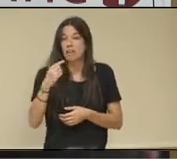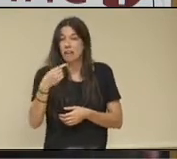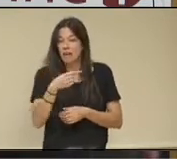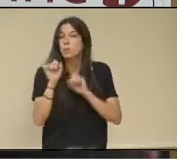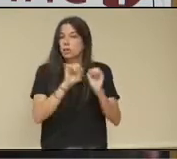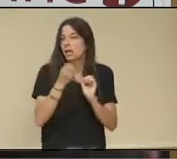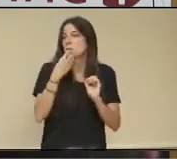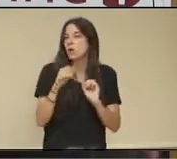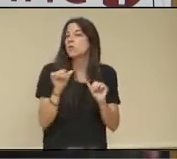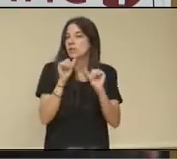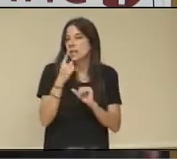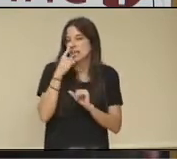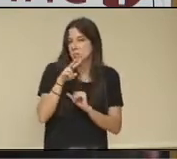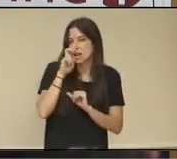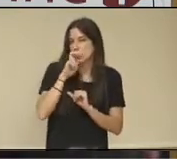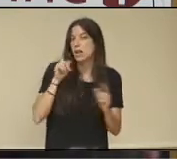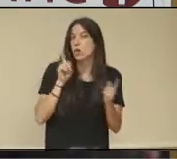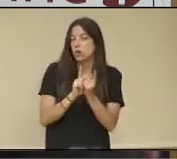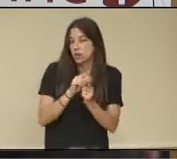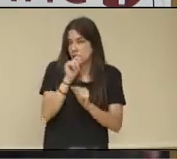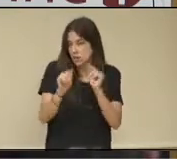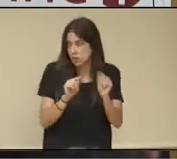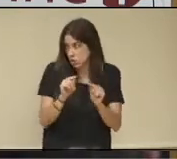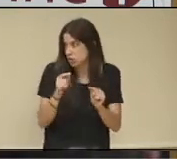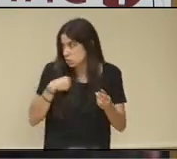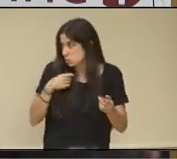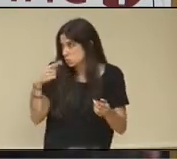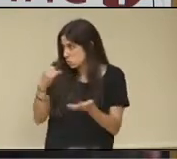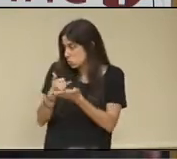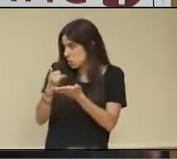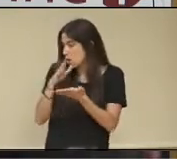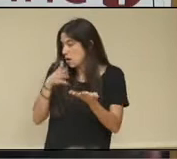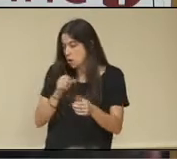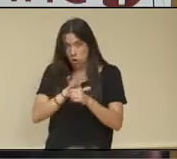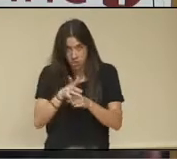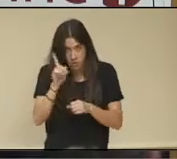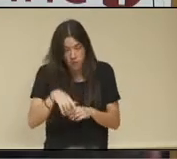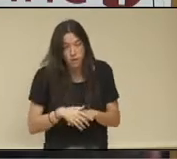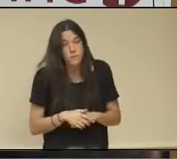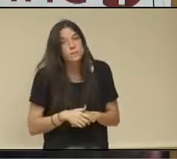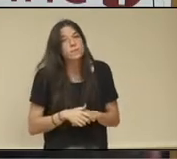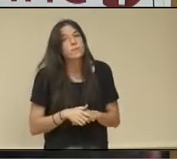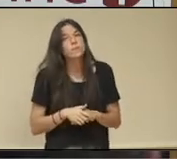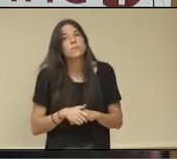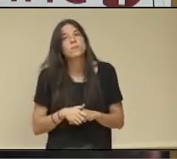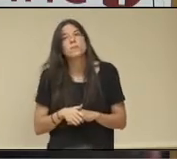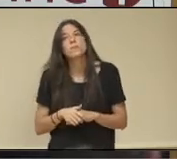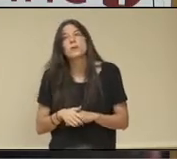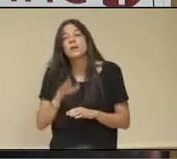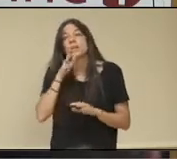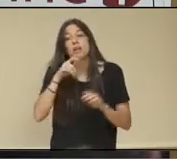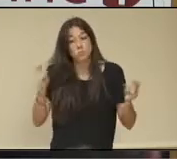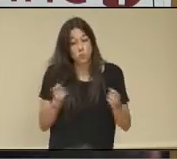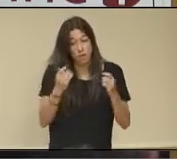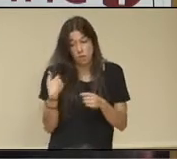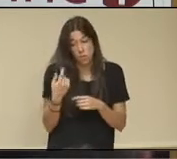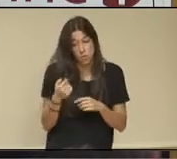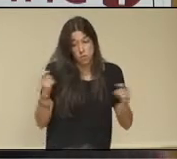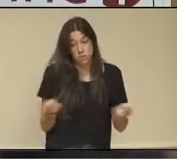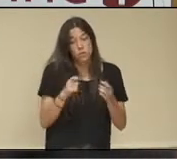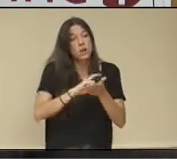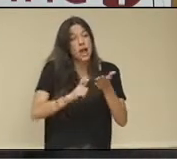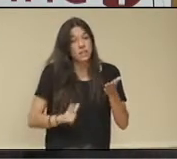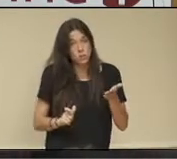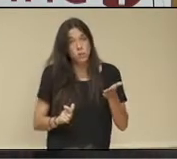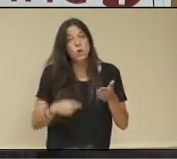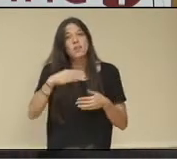respiratoria contra la infección, que es lo que estáis probando vosotros también con coronavirus, y ha publicado muy recientemente un artículo